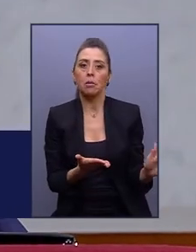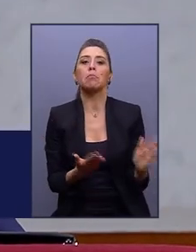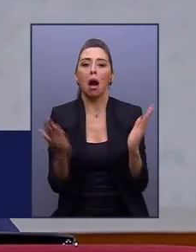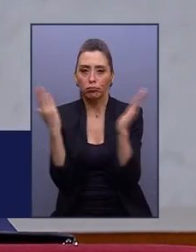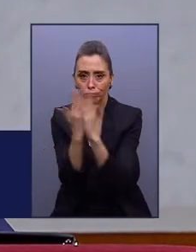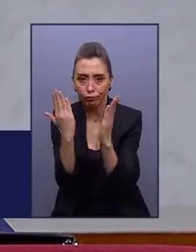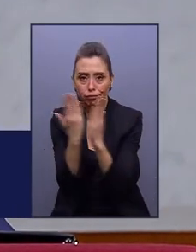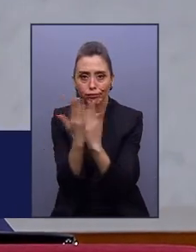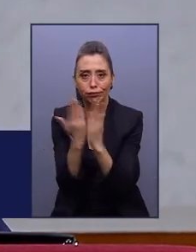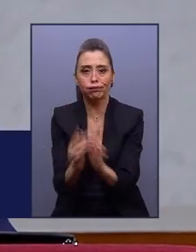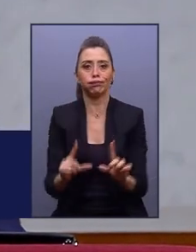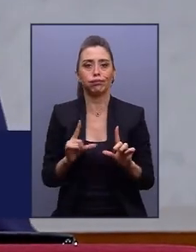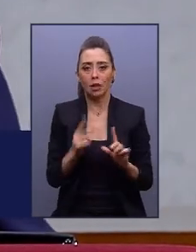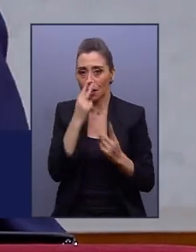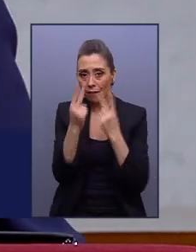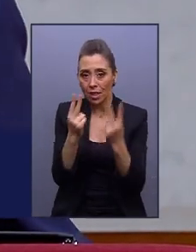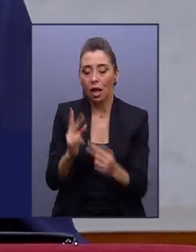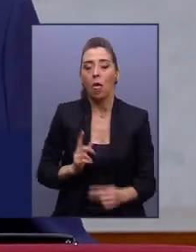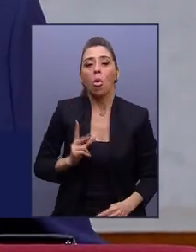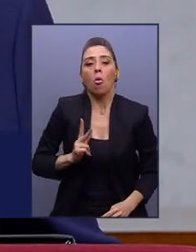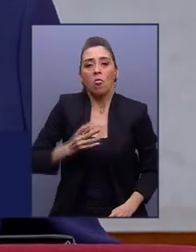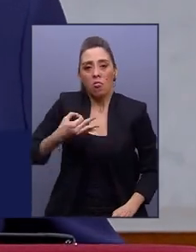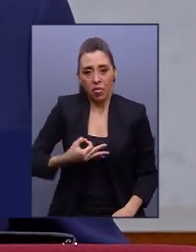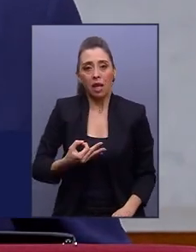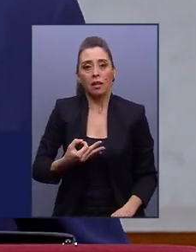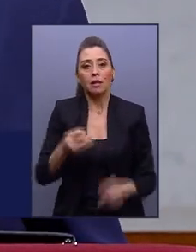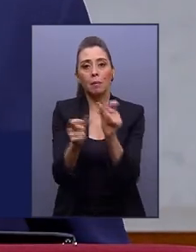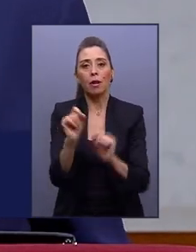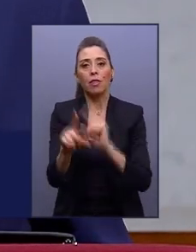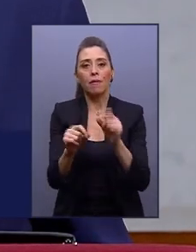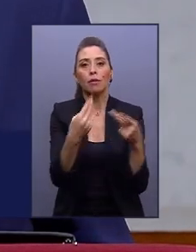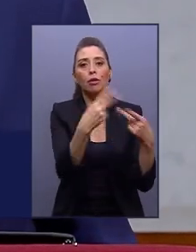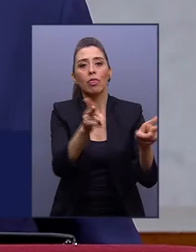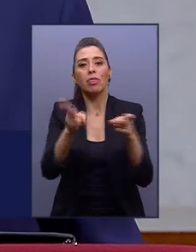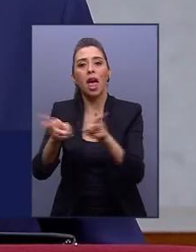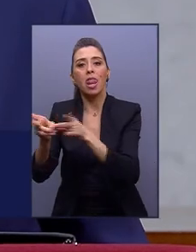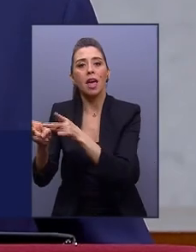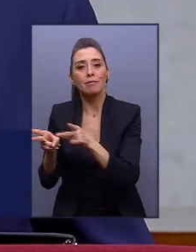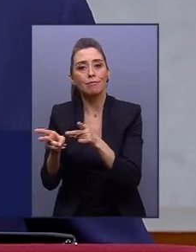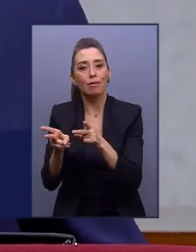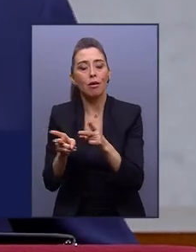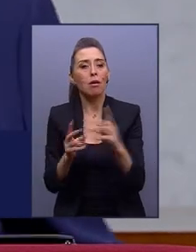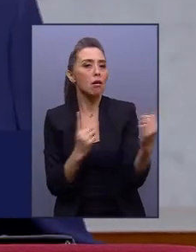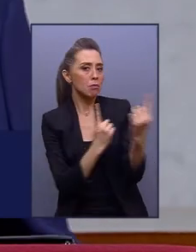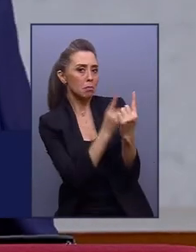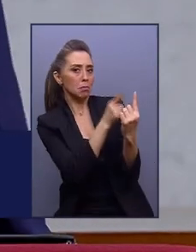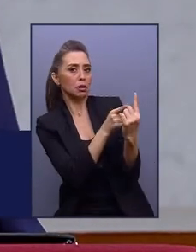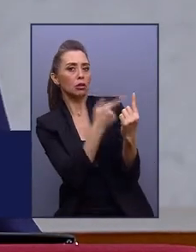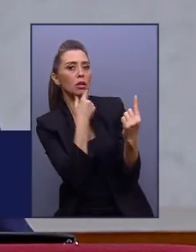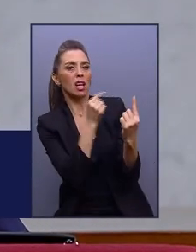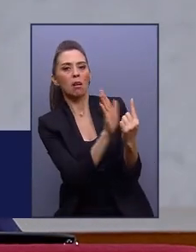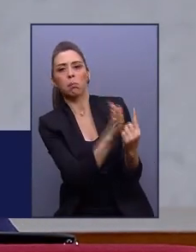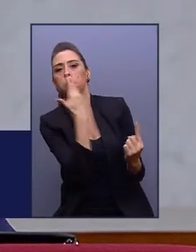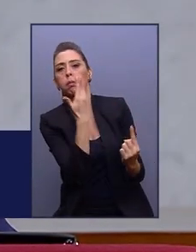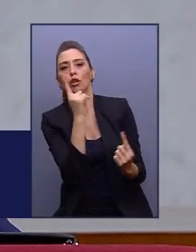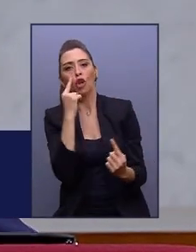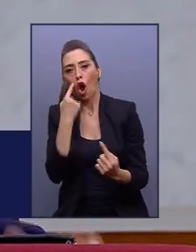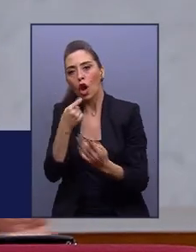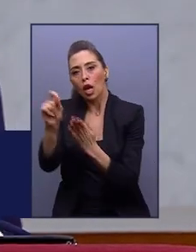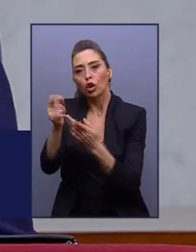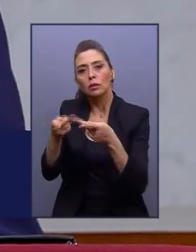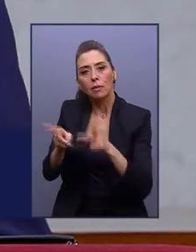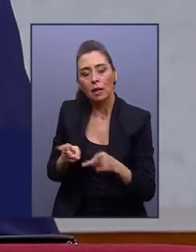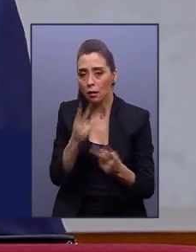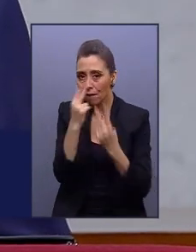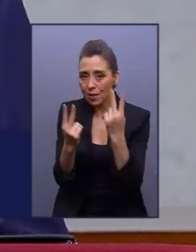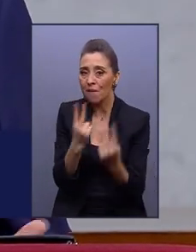sus estudios. He visto la dignidad de quienes defienden sus derechos frente a quienes los pretenden desconocer. He